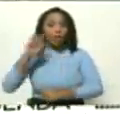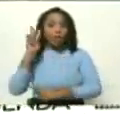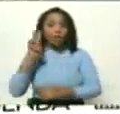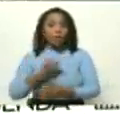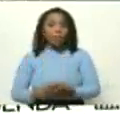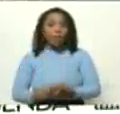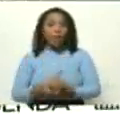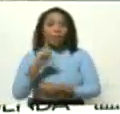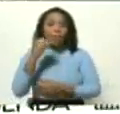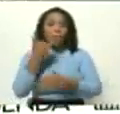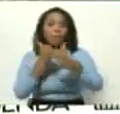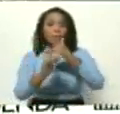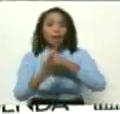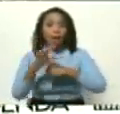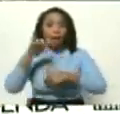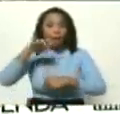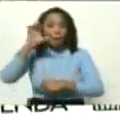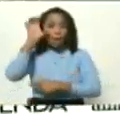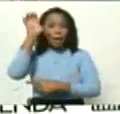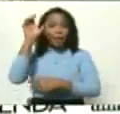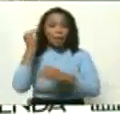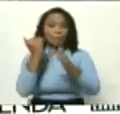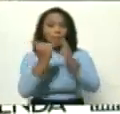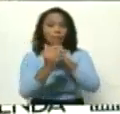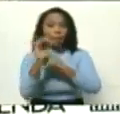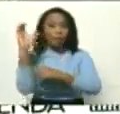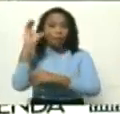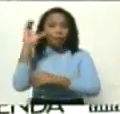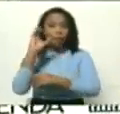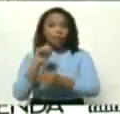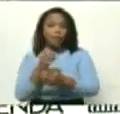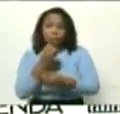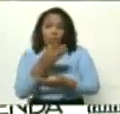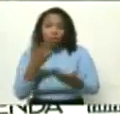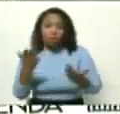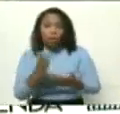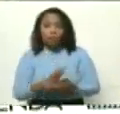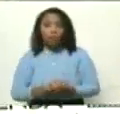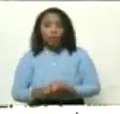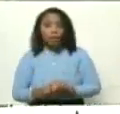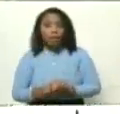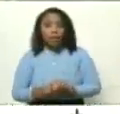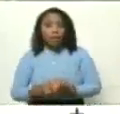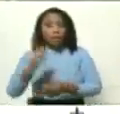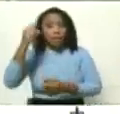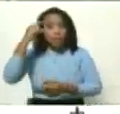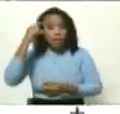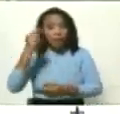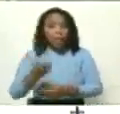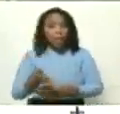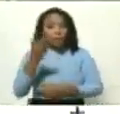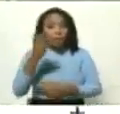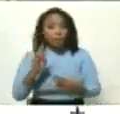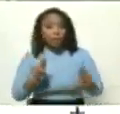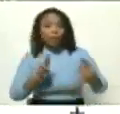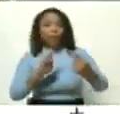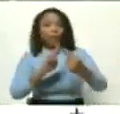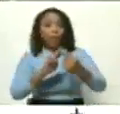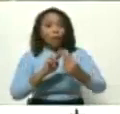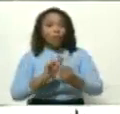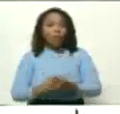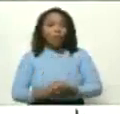el mensaje a la nación, el mensaje a Caracas, bueno, que son días de regocijo, de encuentro,